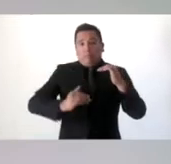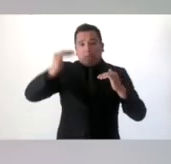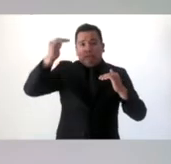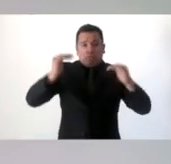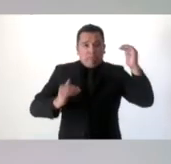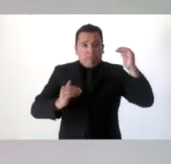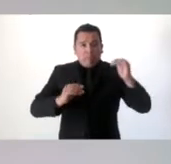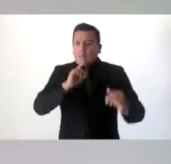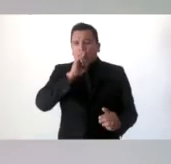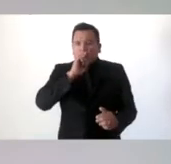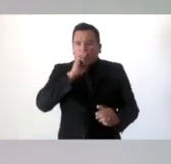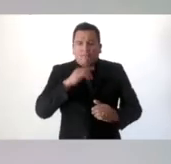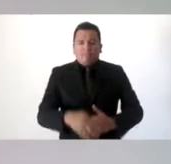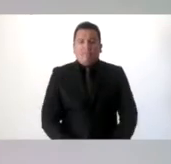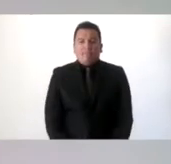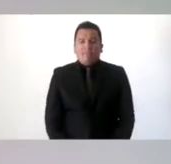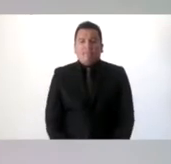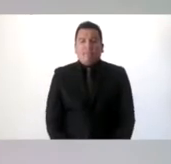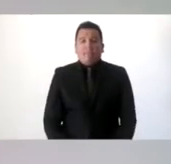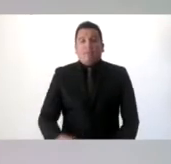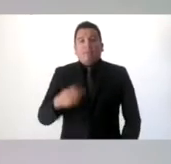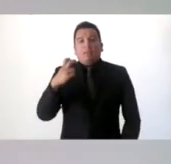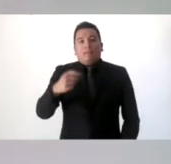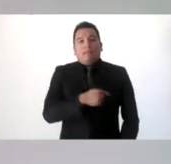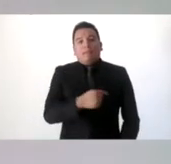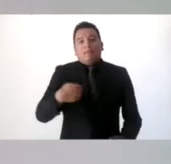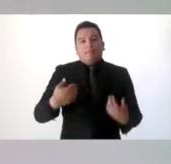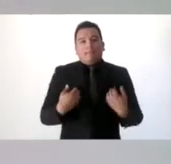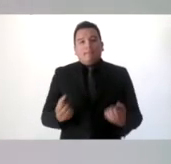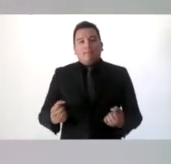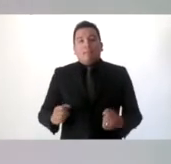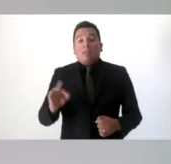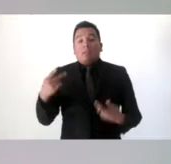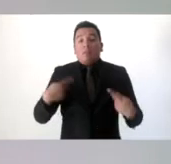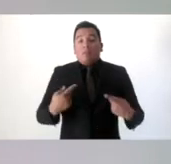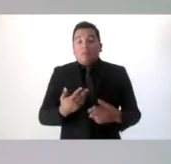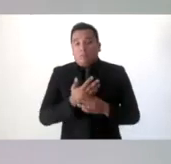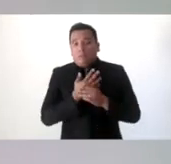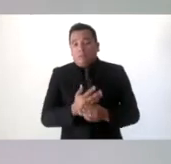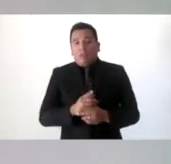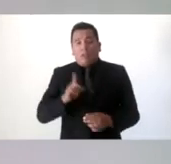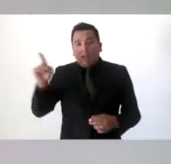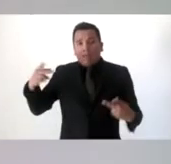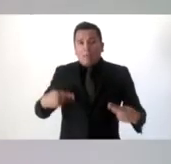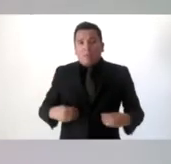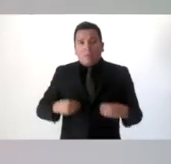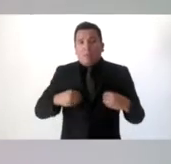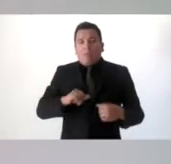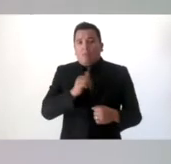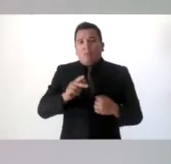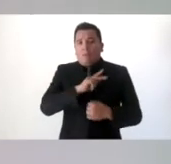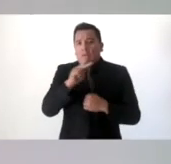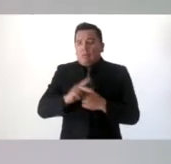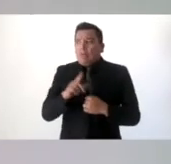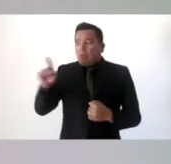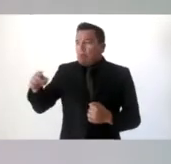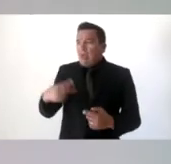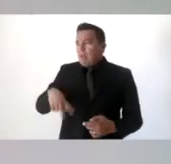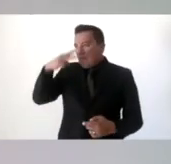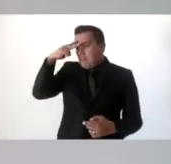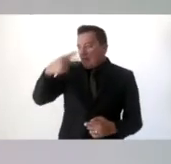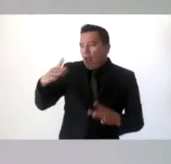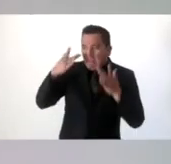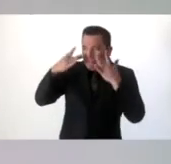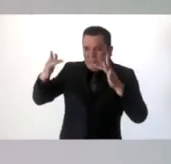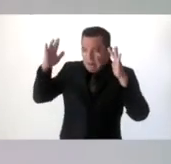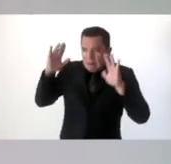forma sirve para decirle a quien piensa si tienen o no derecho para votar, si todavía son mexicanos, si se vale o